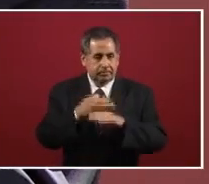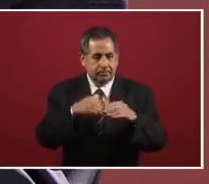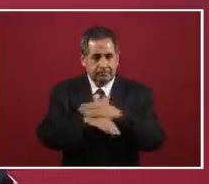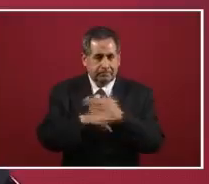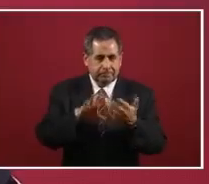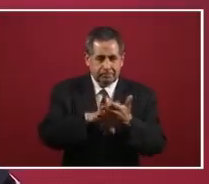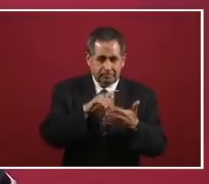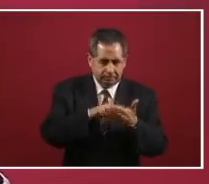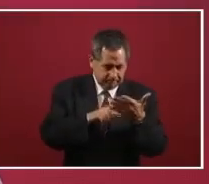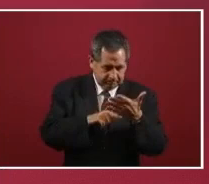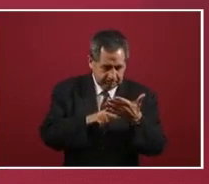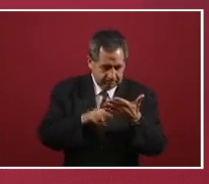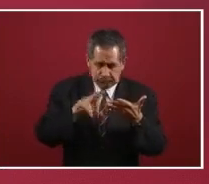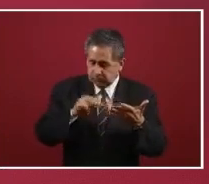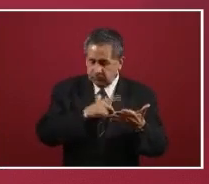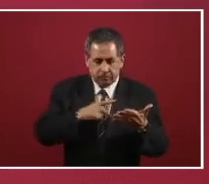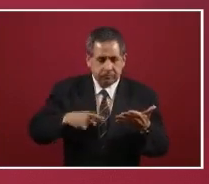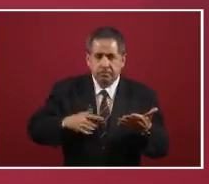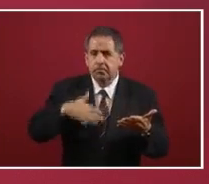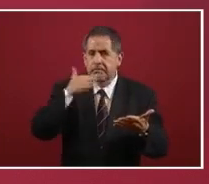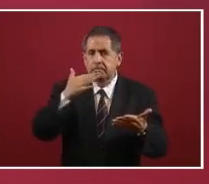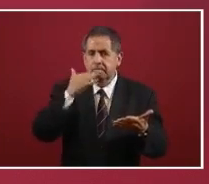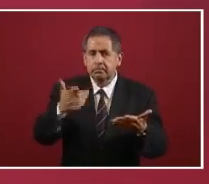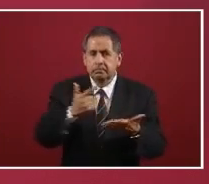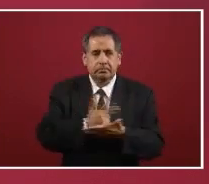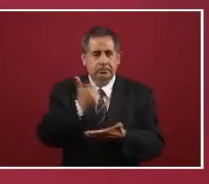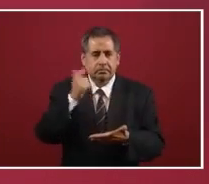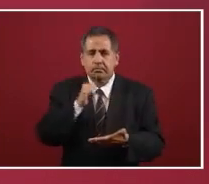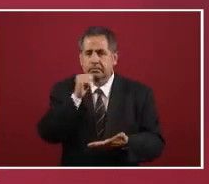para que no fuese delito grave la corrupción.